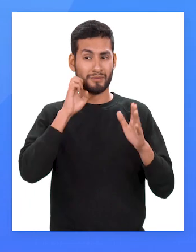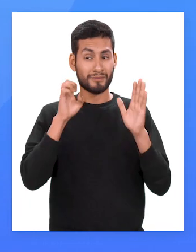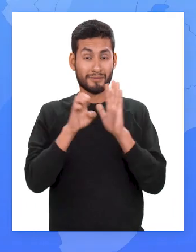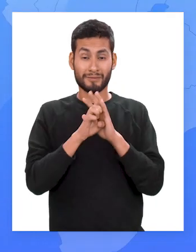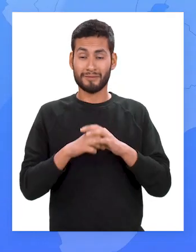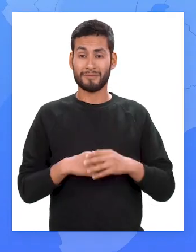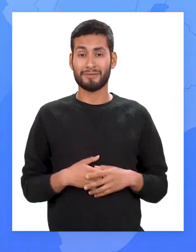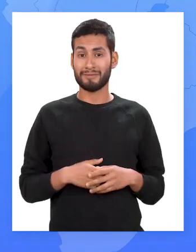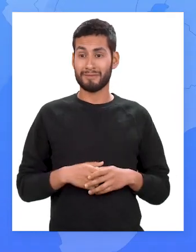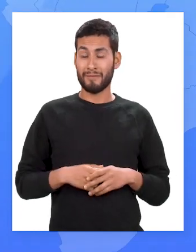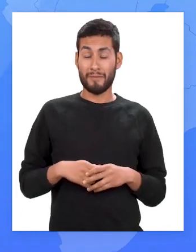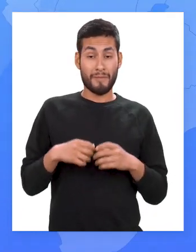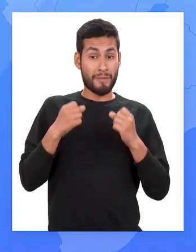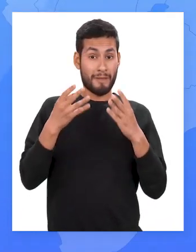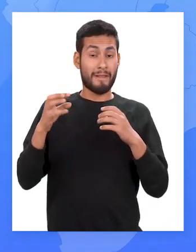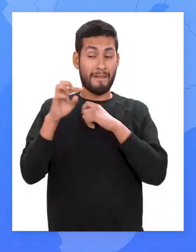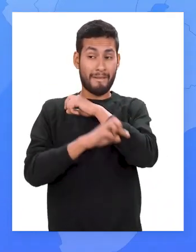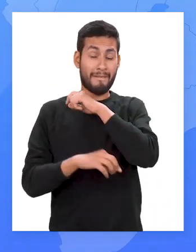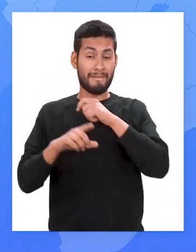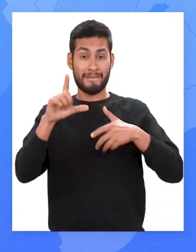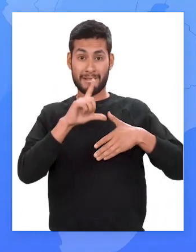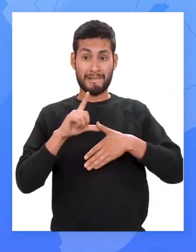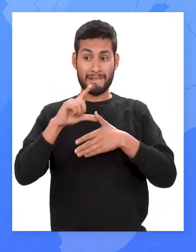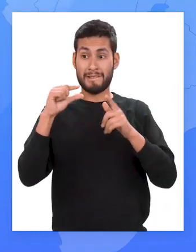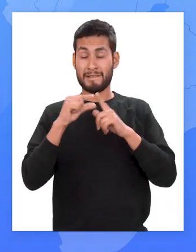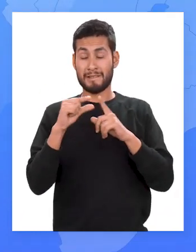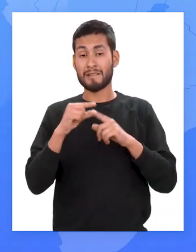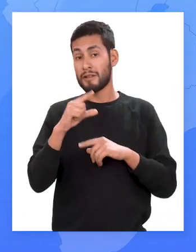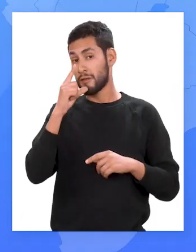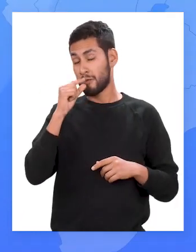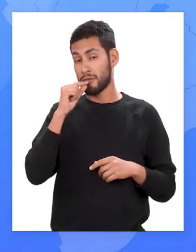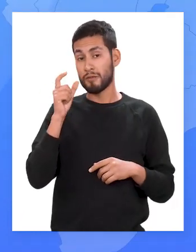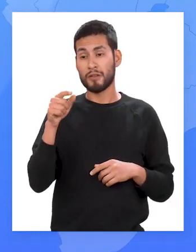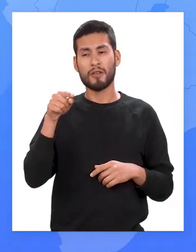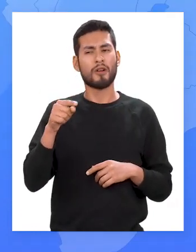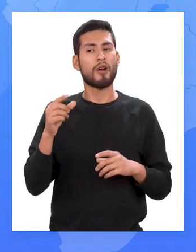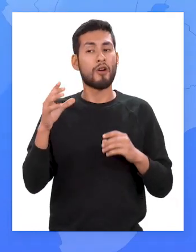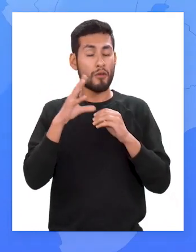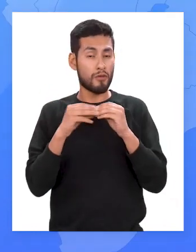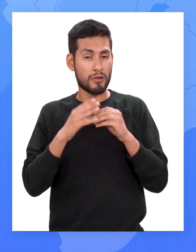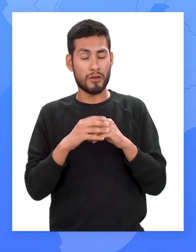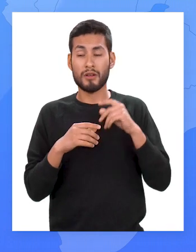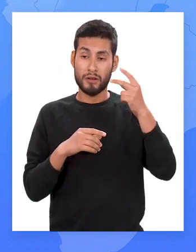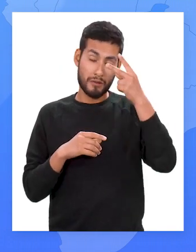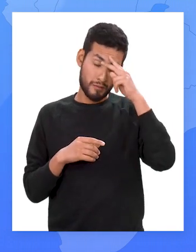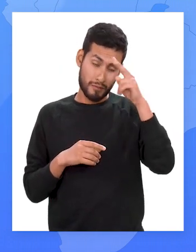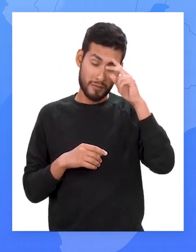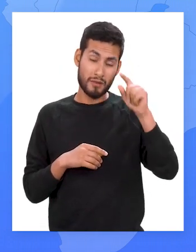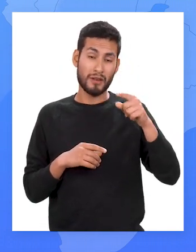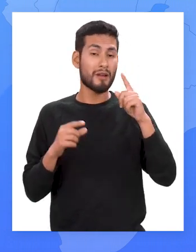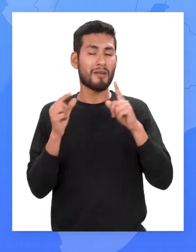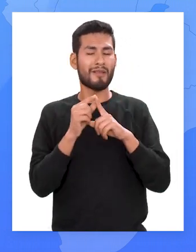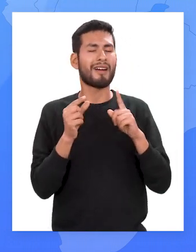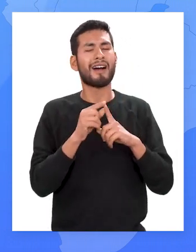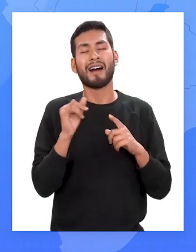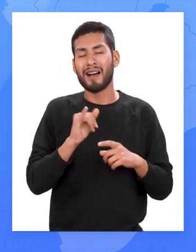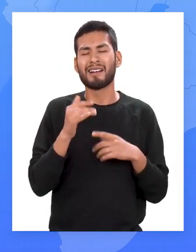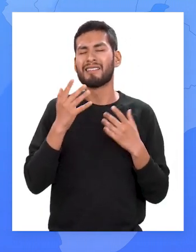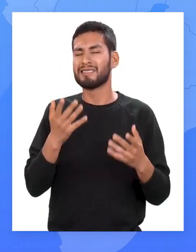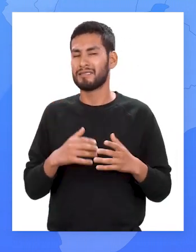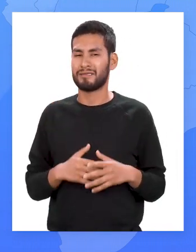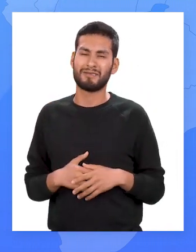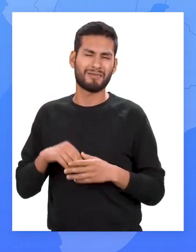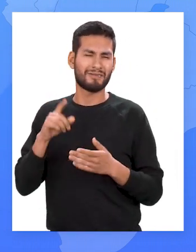ejemplo, mientras que en muchos países de Latinoamérica la palabra fresa es solo una fruta, en México esa palabra también